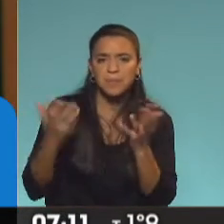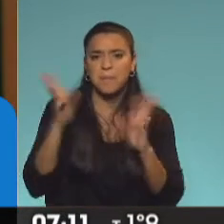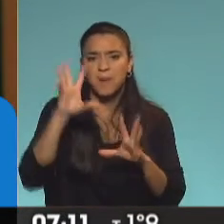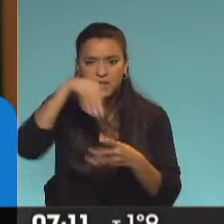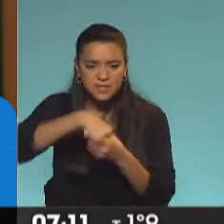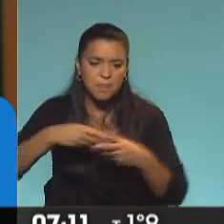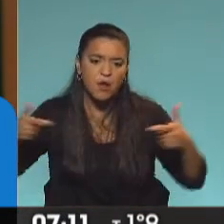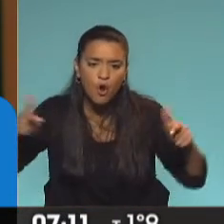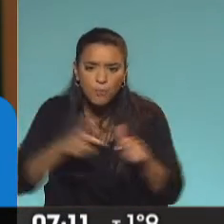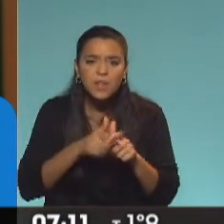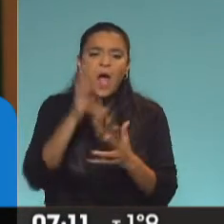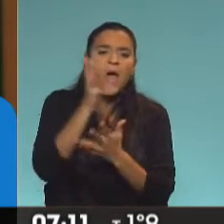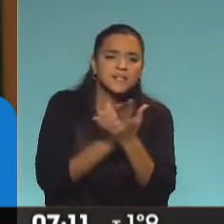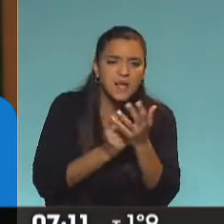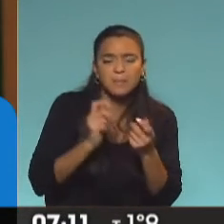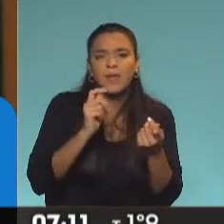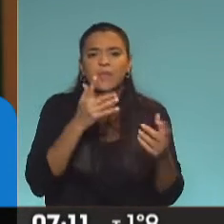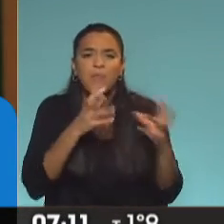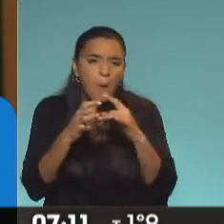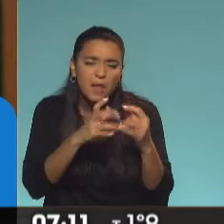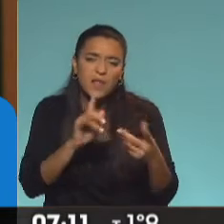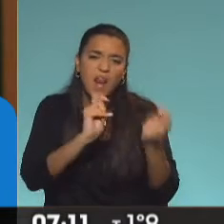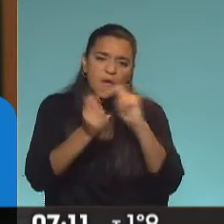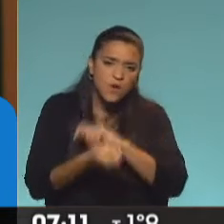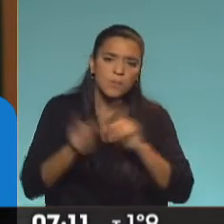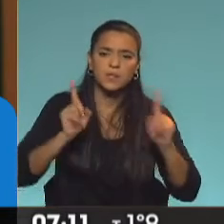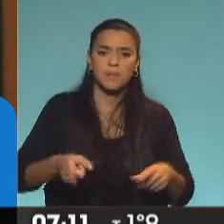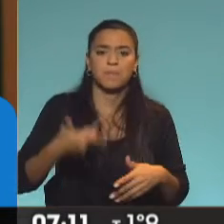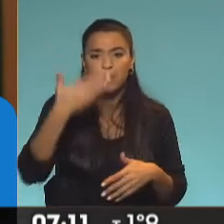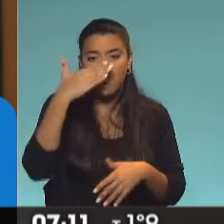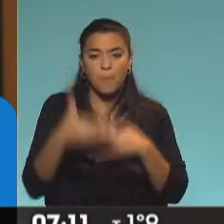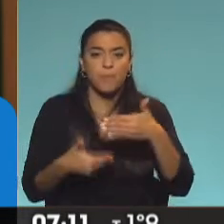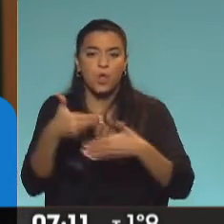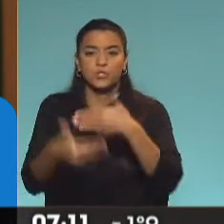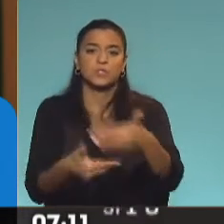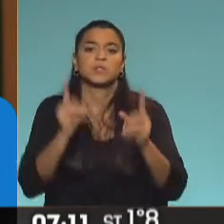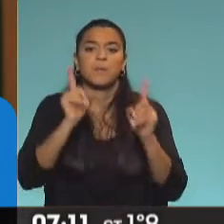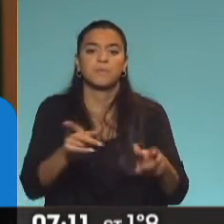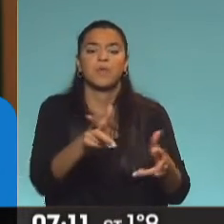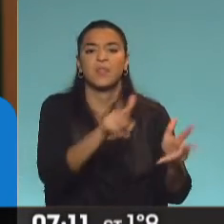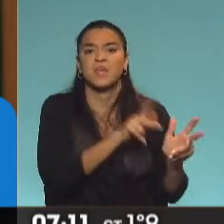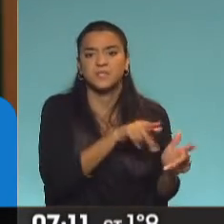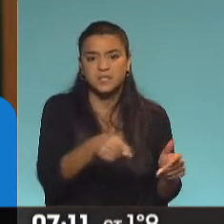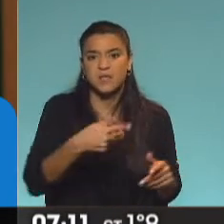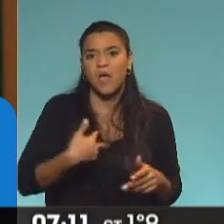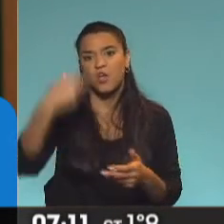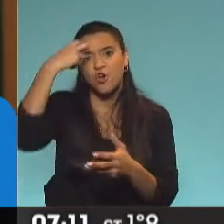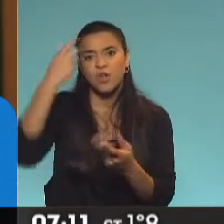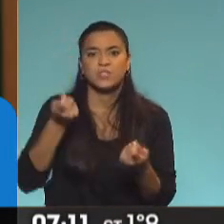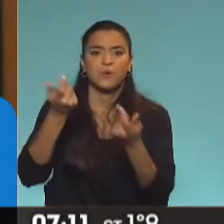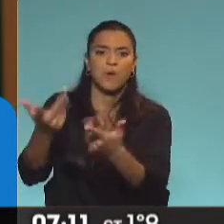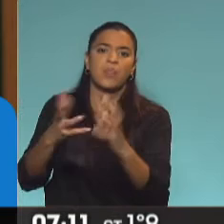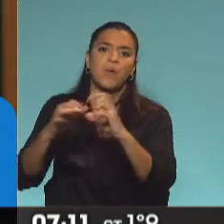este comité, que aceptan debatir una reforma, que además se va a dar todo un proceso que, como contaba también Néstor, termina en el Congreso con el debate